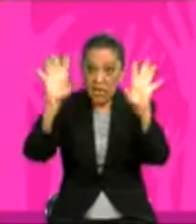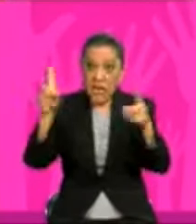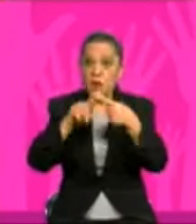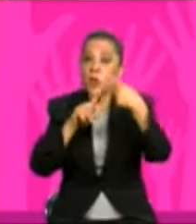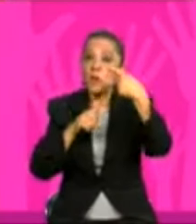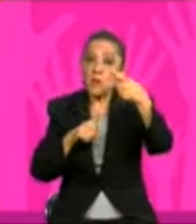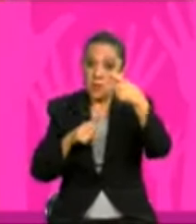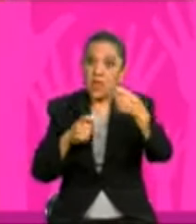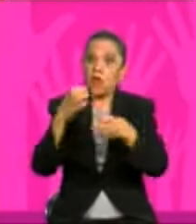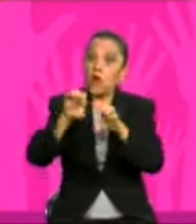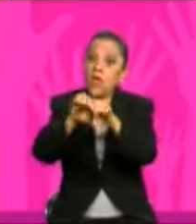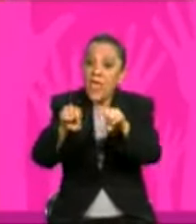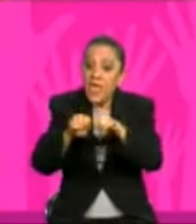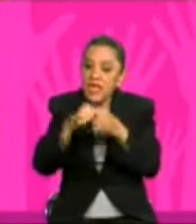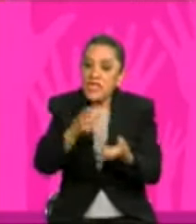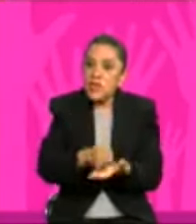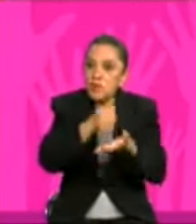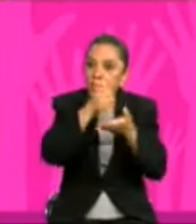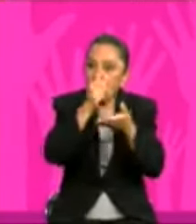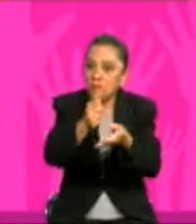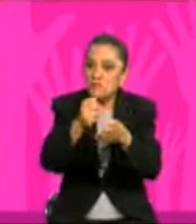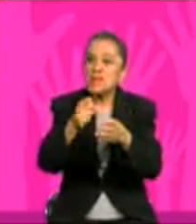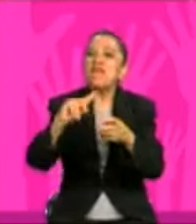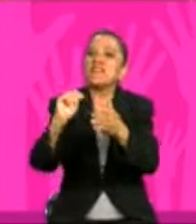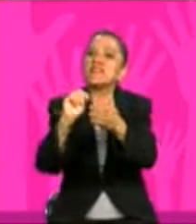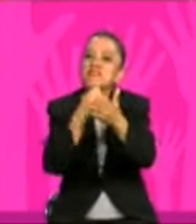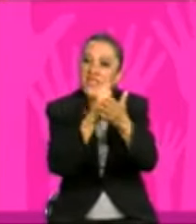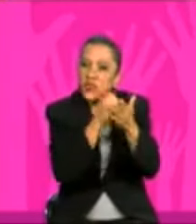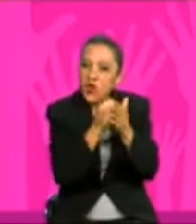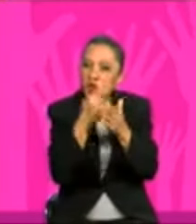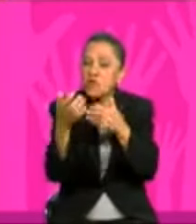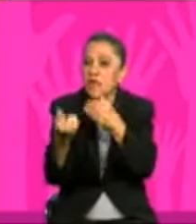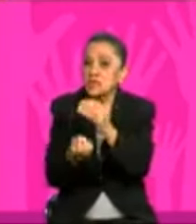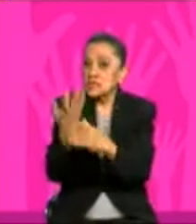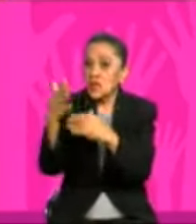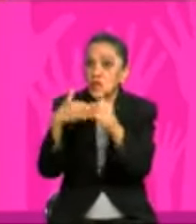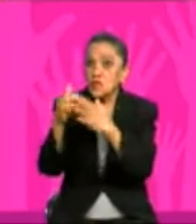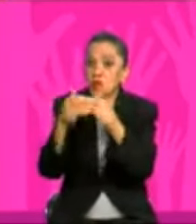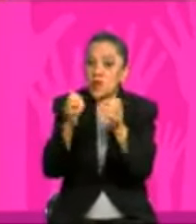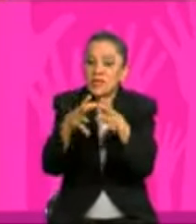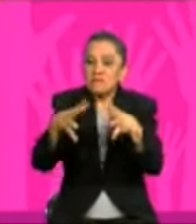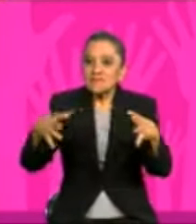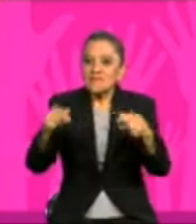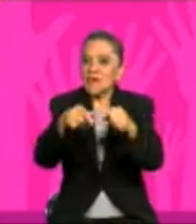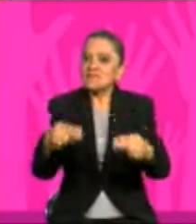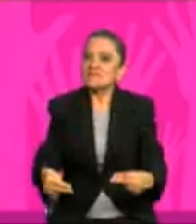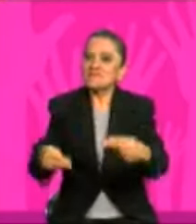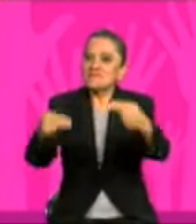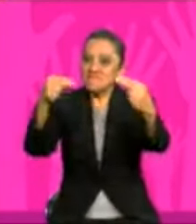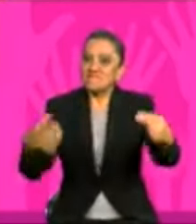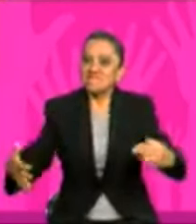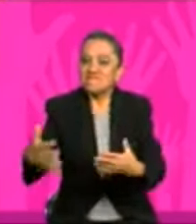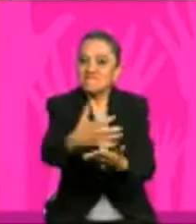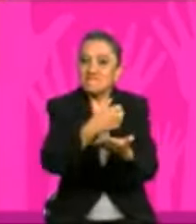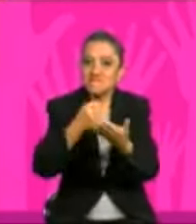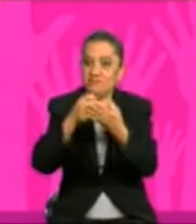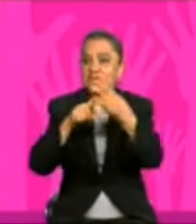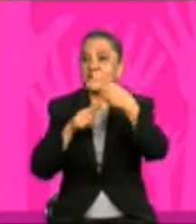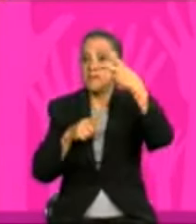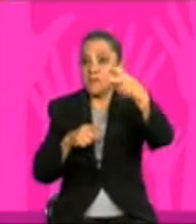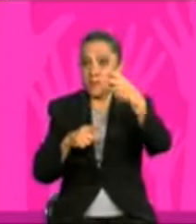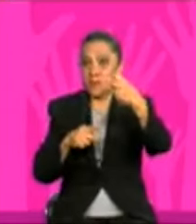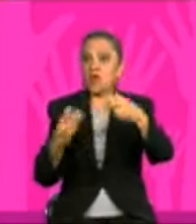Equiparemos y modernizaremos el sector agropecuario con tecnologías innovadoras y que incrementen su productividad. 2. Implementaremos